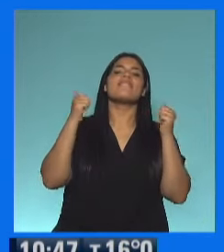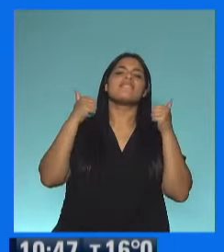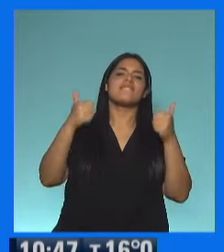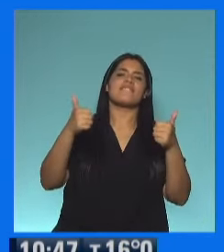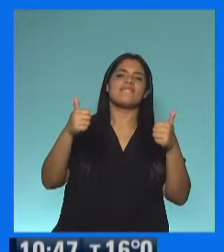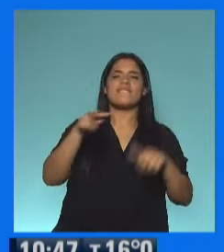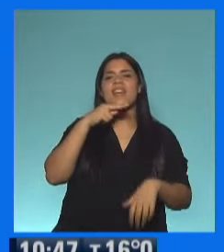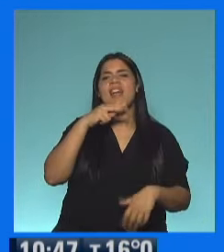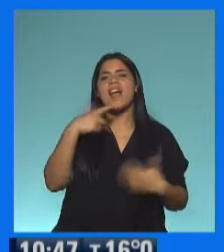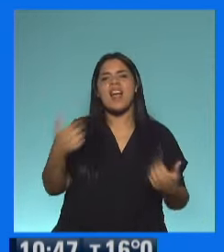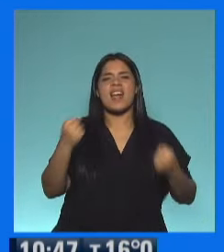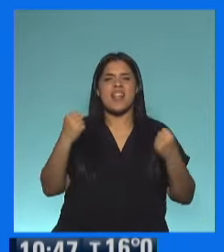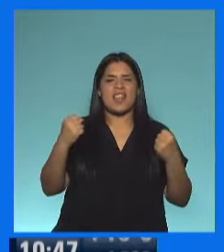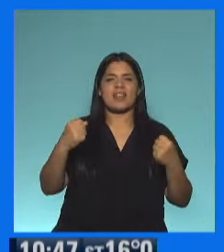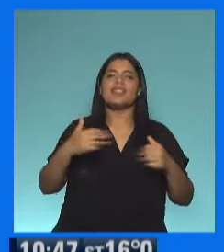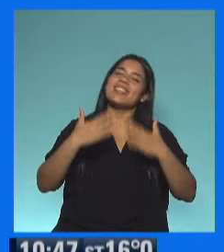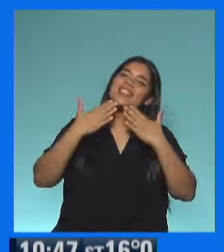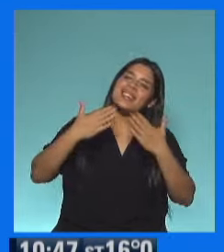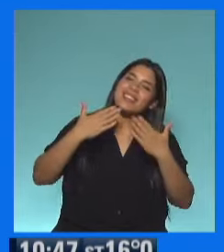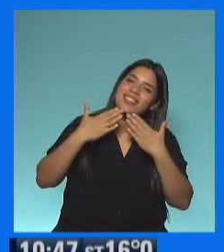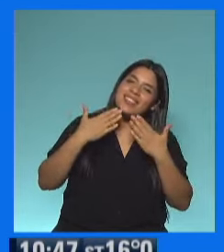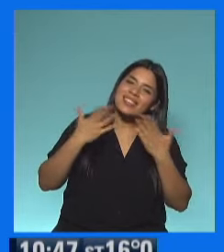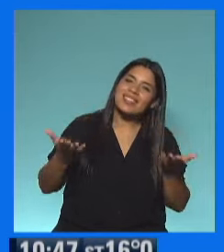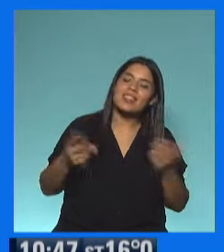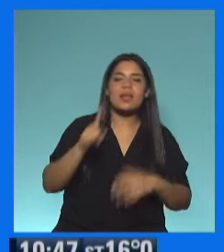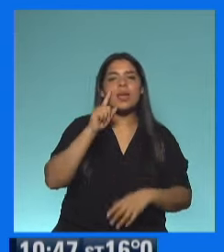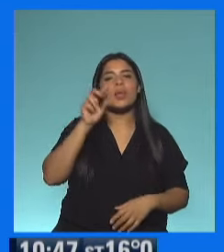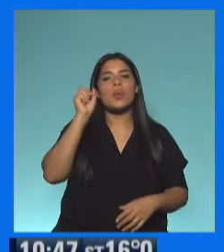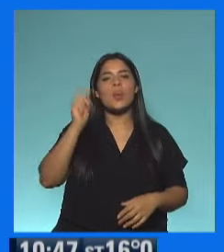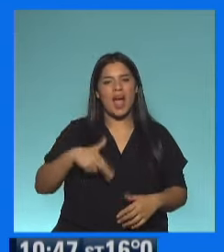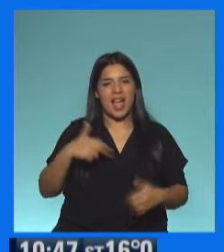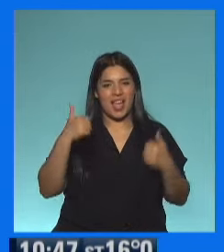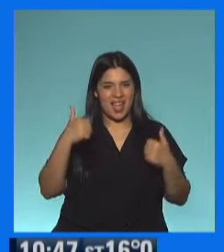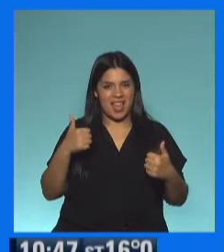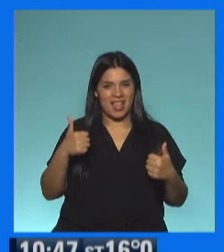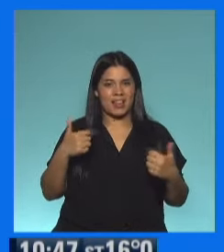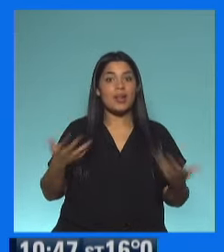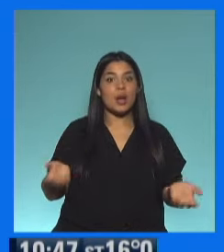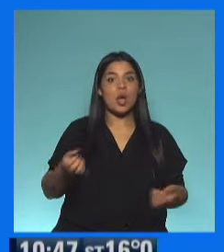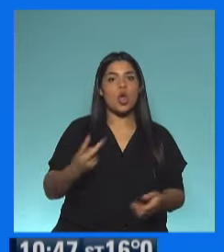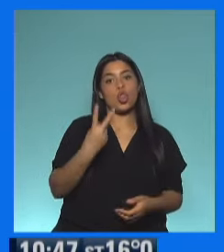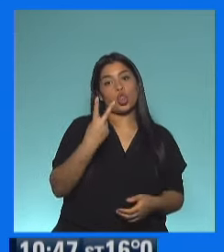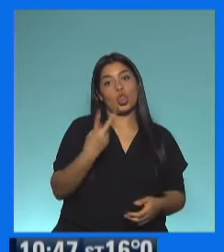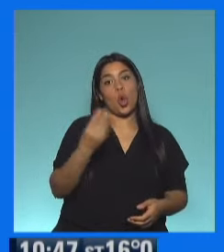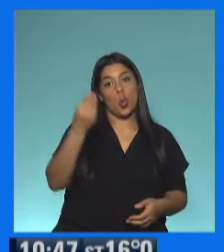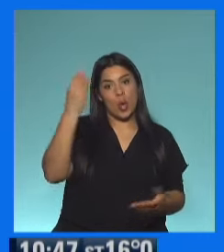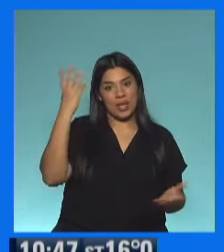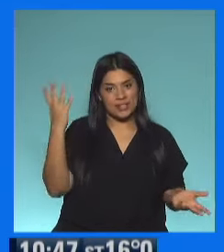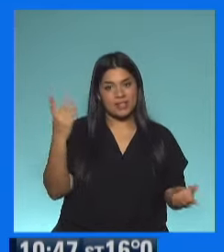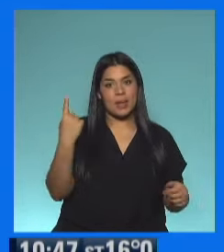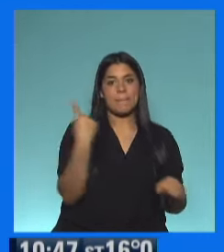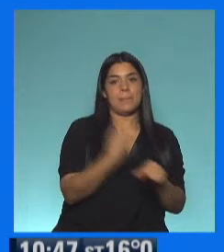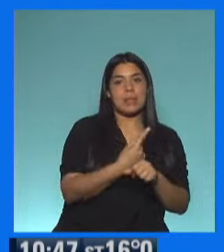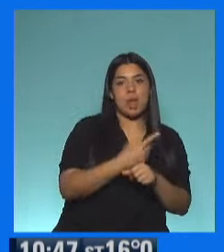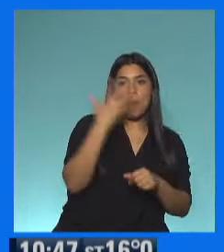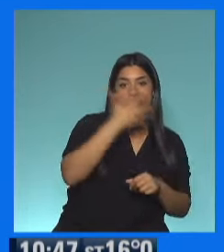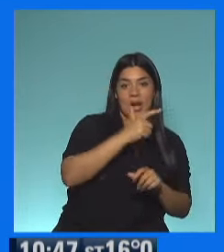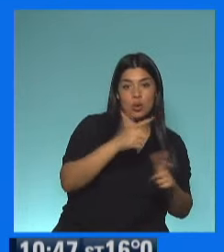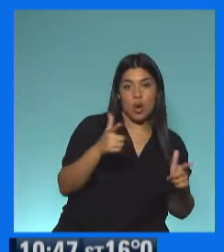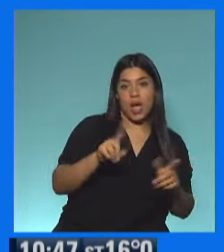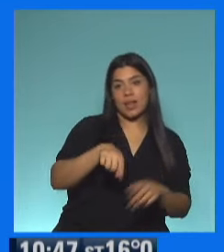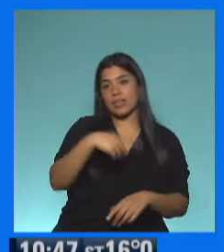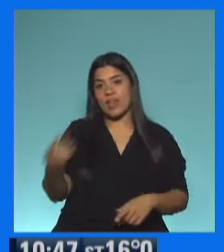y Maga. Gracias. Iván, gracias Iván. Apareció dos veces. Primero estaba con máscara y ahora sin máscara. Nos cuenta que